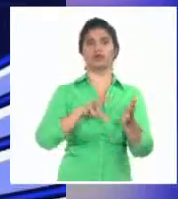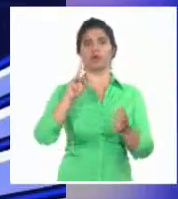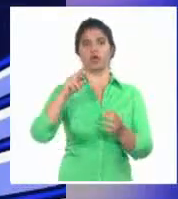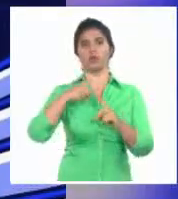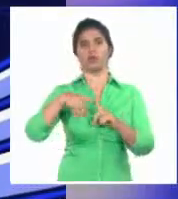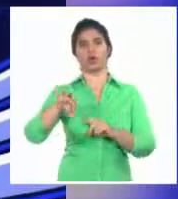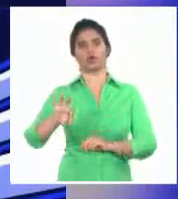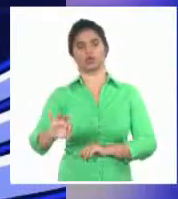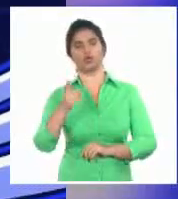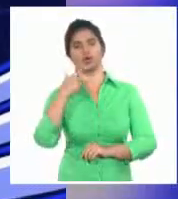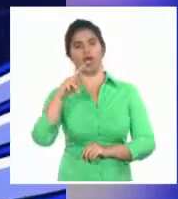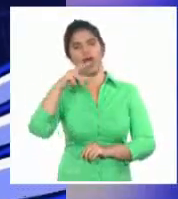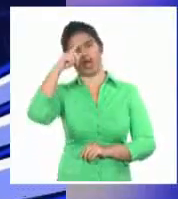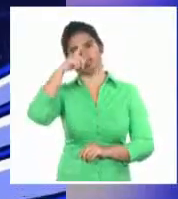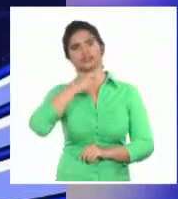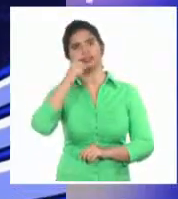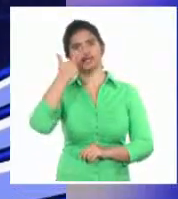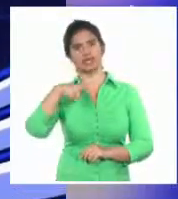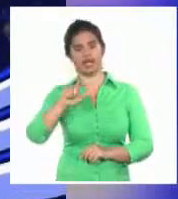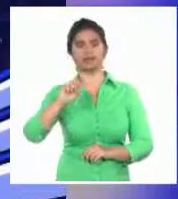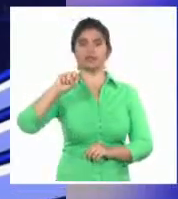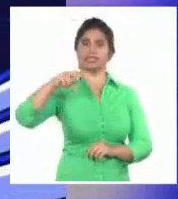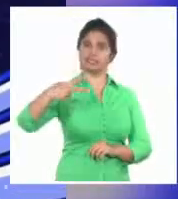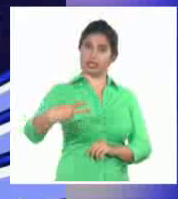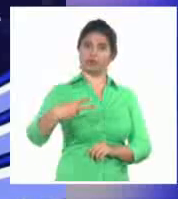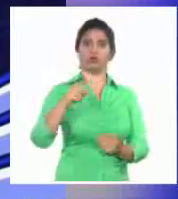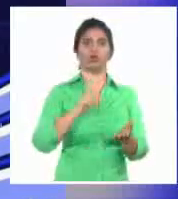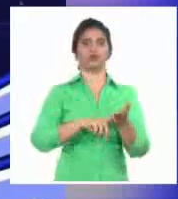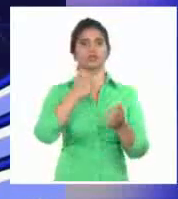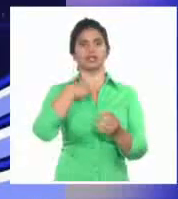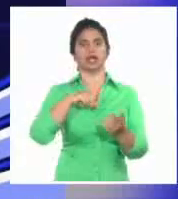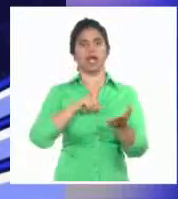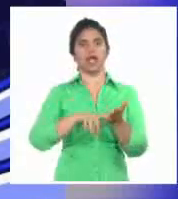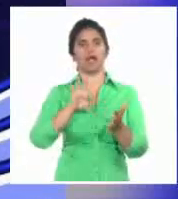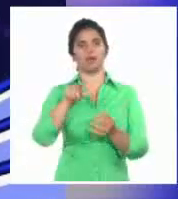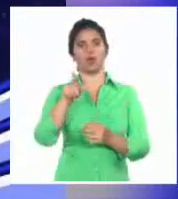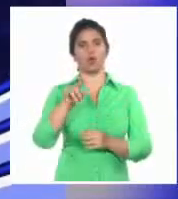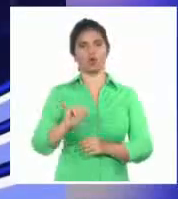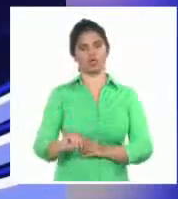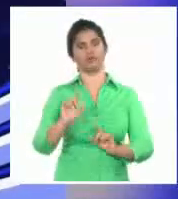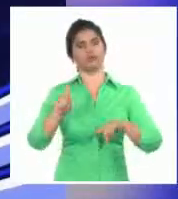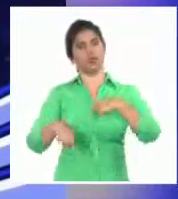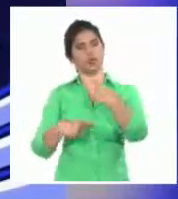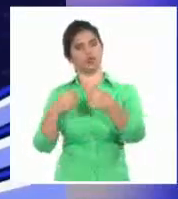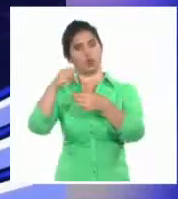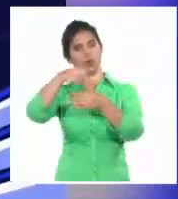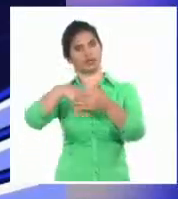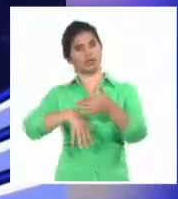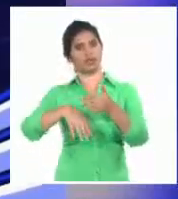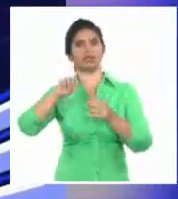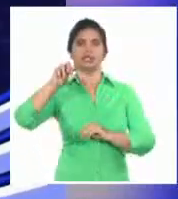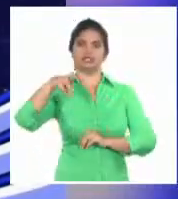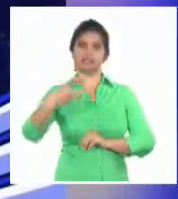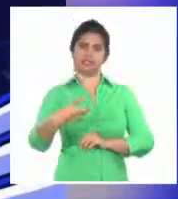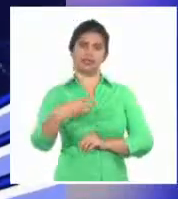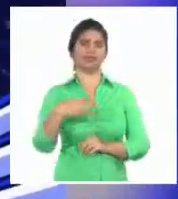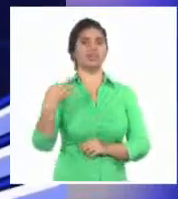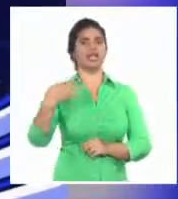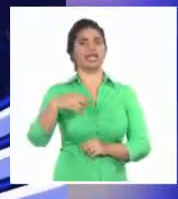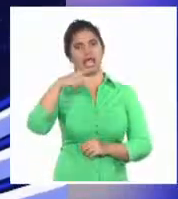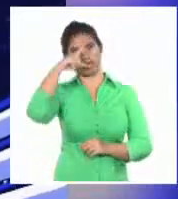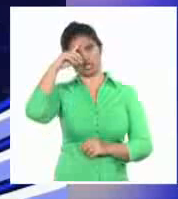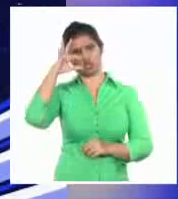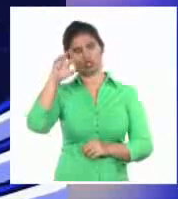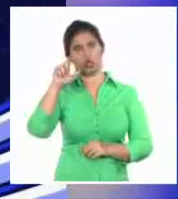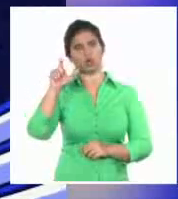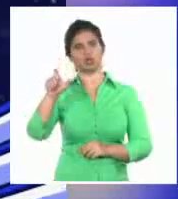El segundo, Napoli frente al Fútbol Club Barcelona. El Paris Saint Germain recibirá primero a la Real Sociedad en el Parque Los Príncipes.